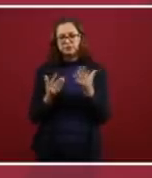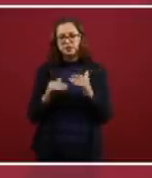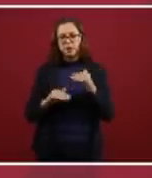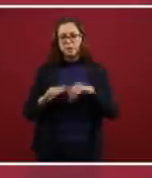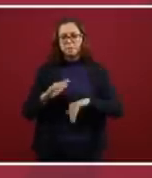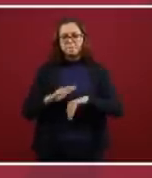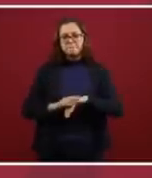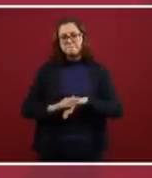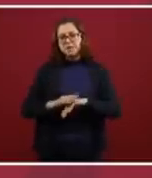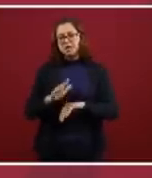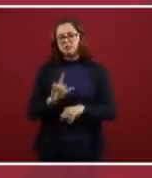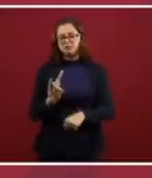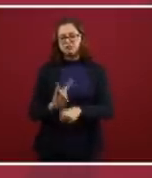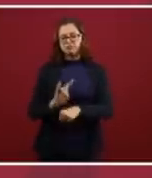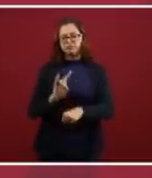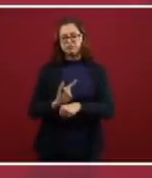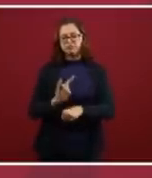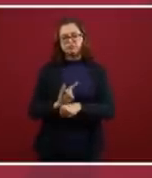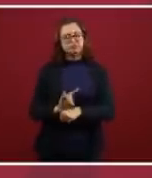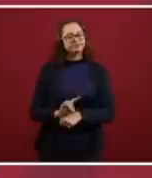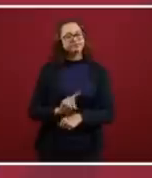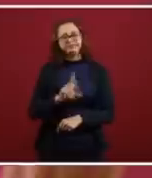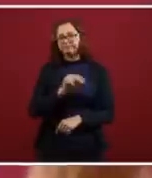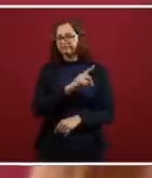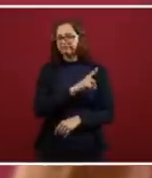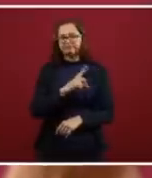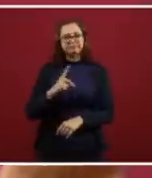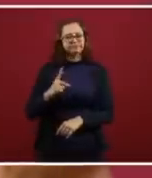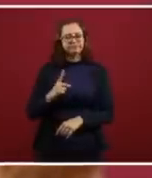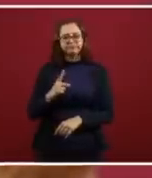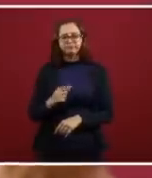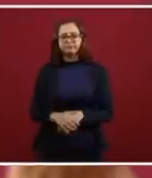aumentar artificialmente los ingresos.